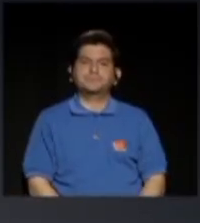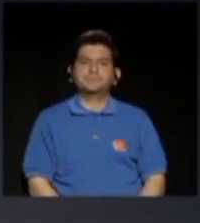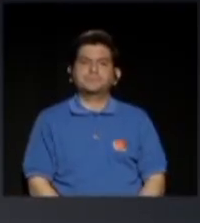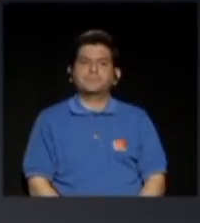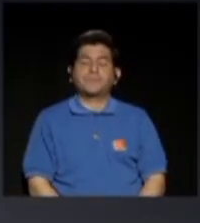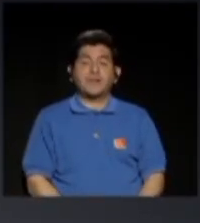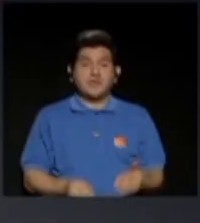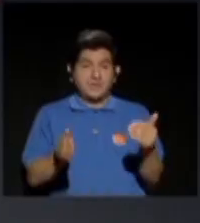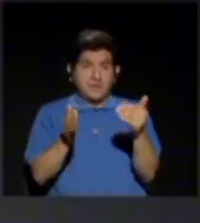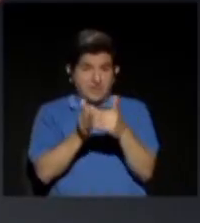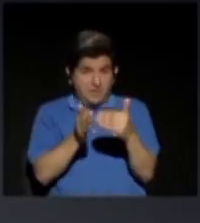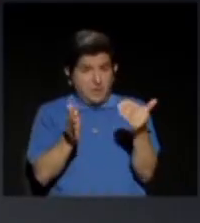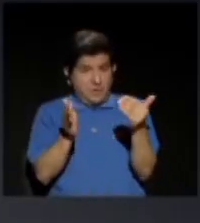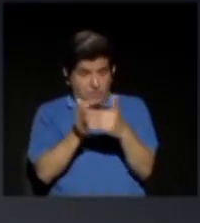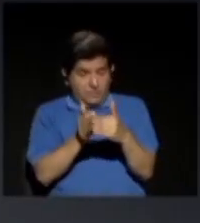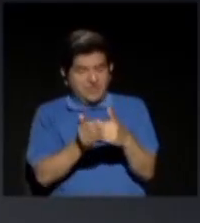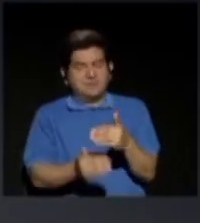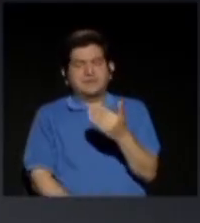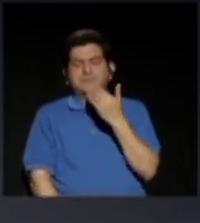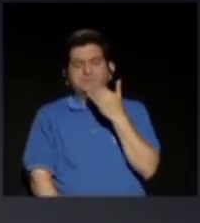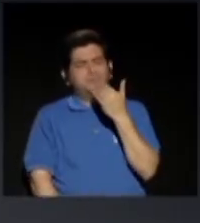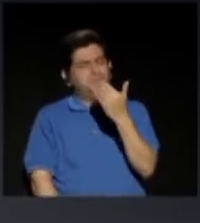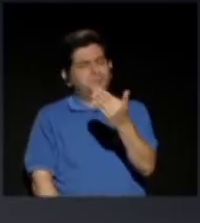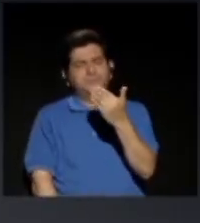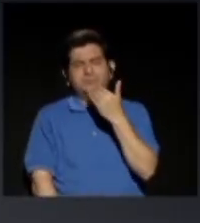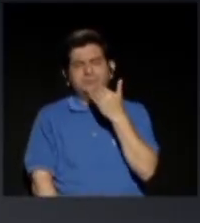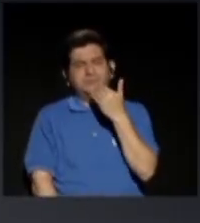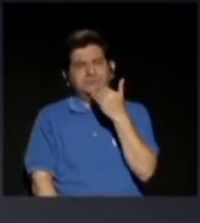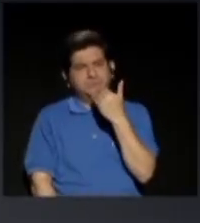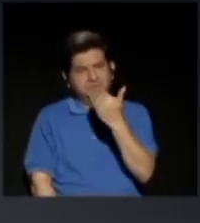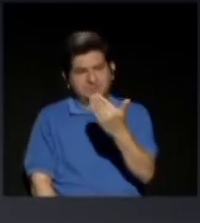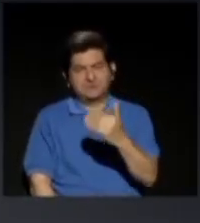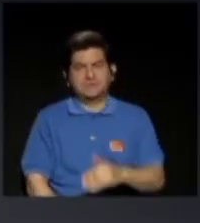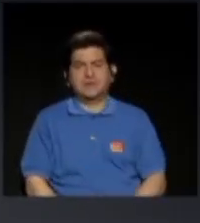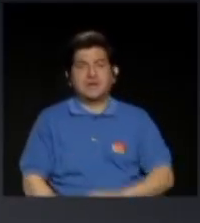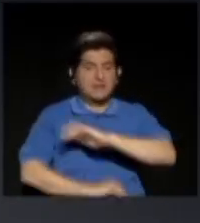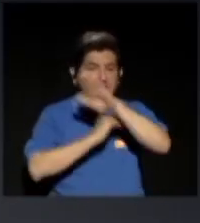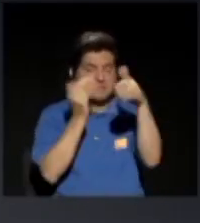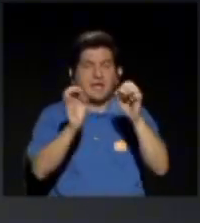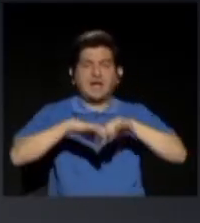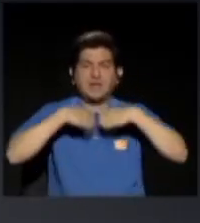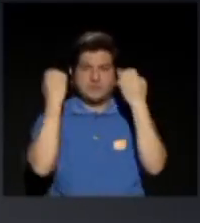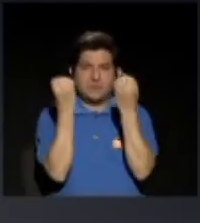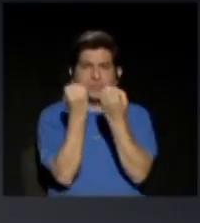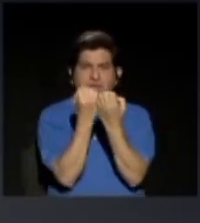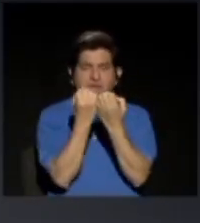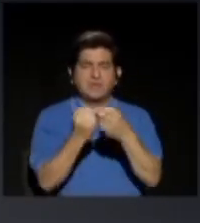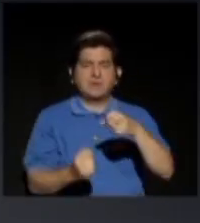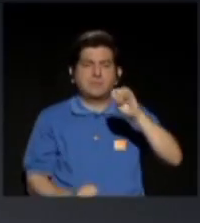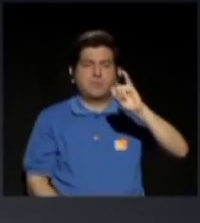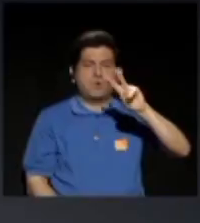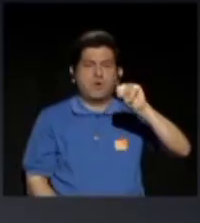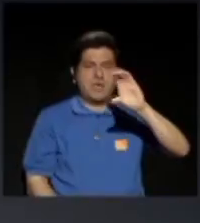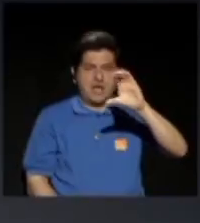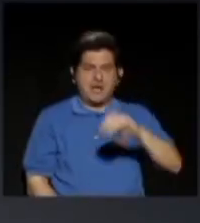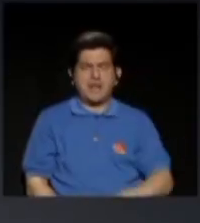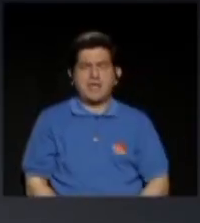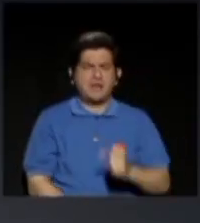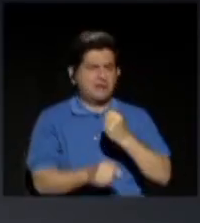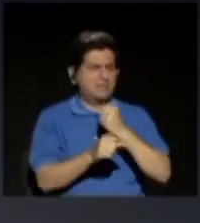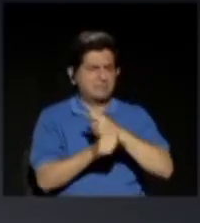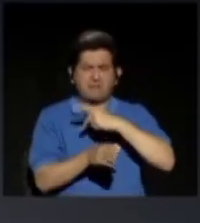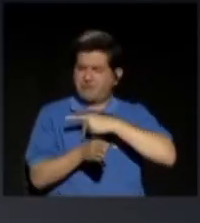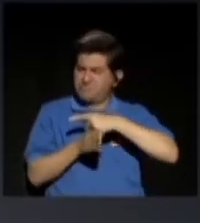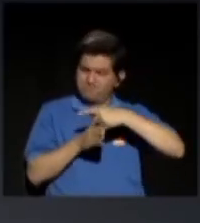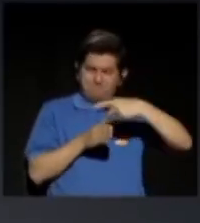de nuevo agradecerle a todo el equipo del INEC que con tanto